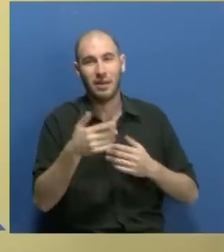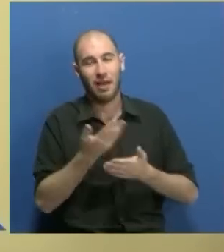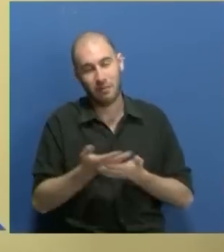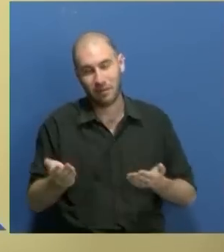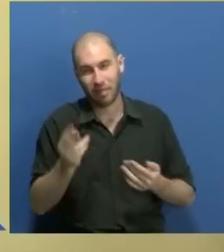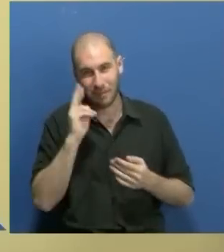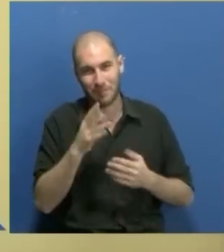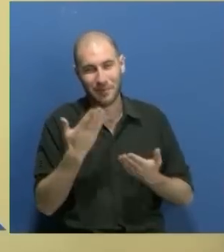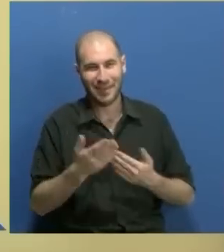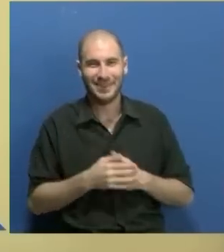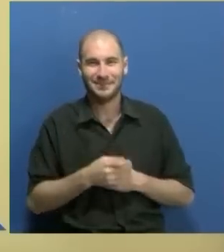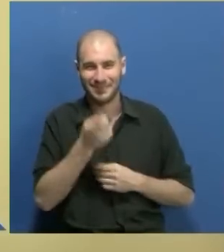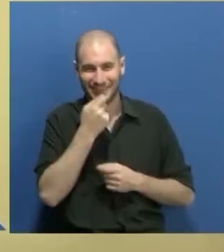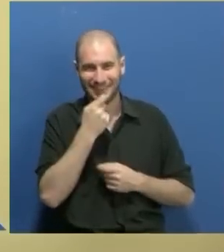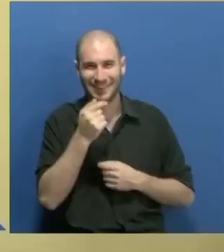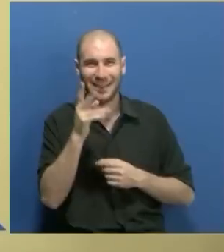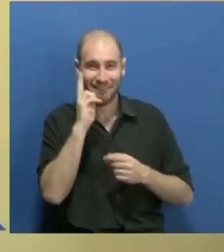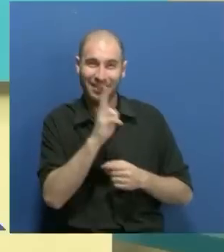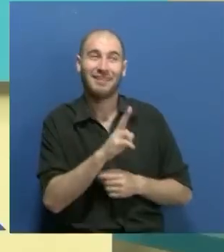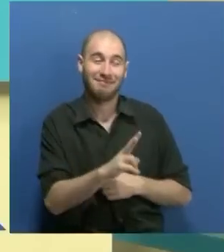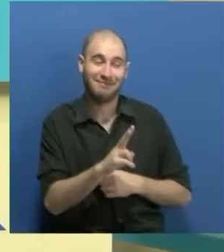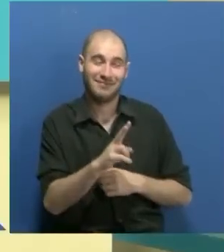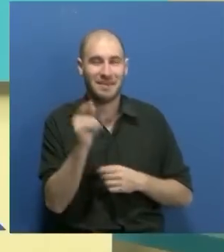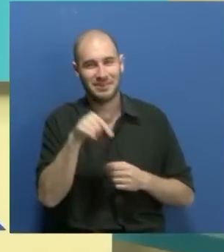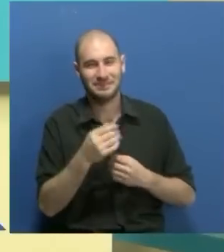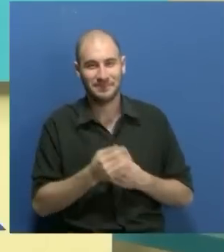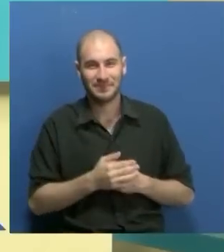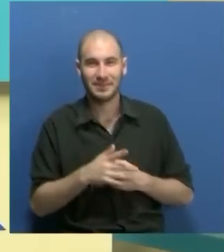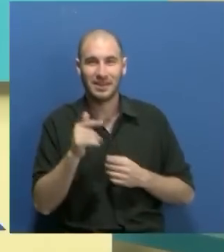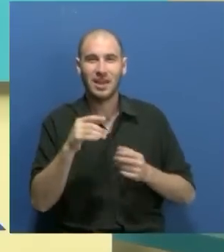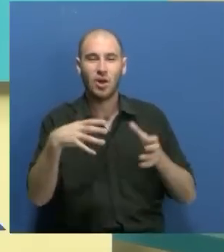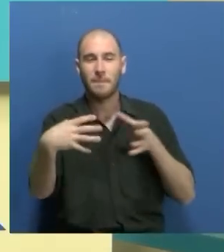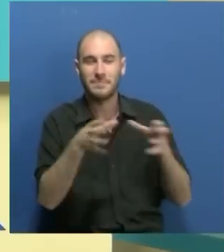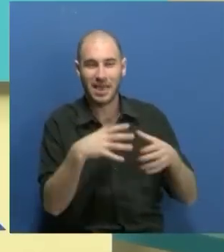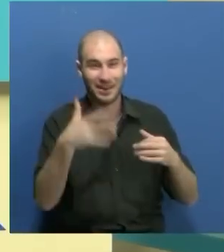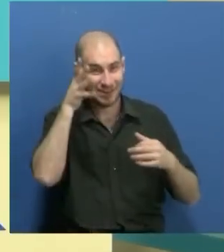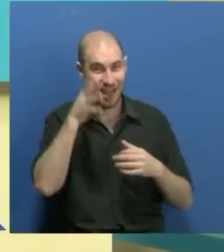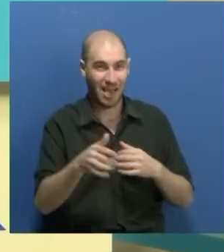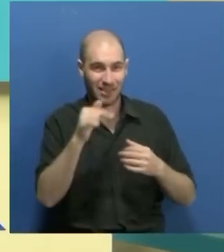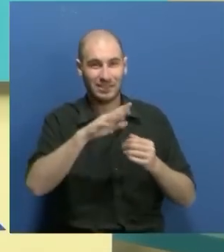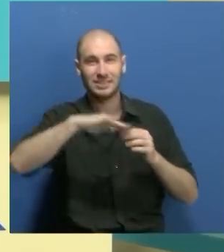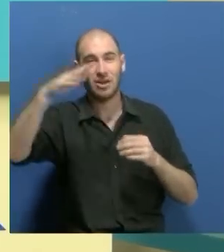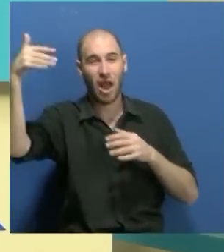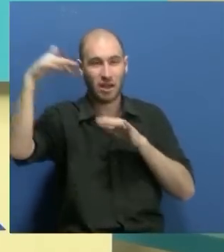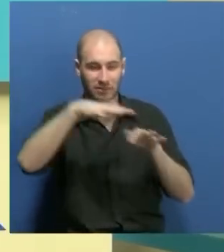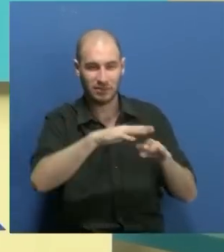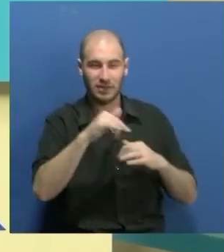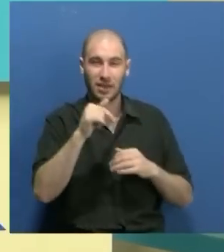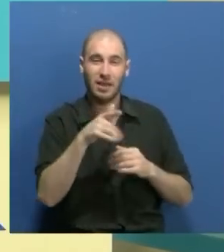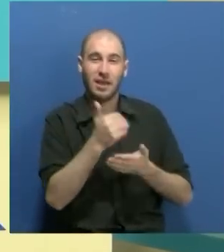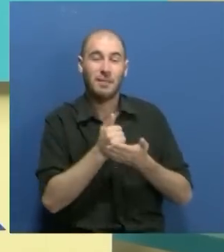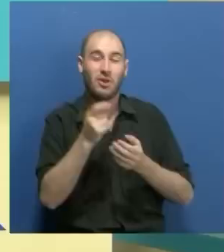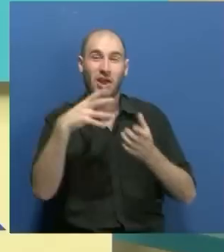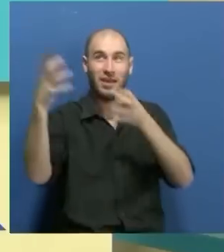aburriendo, 5 o 6 horas ahí, miren con deleite. Tal cual. Esa enorme cantidad de roca que generó el Cerro Aconcagua, y esperen que no les ocurra lo